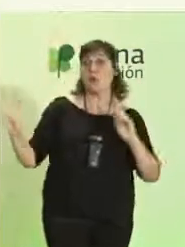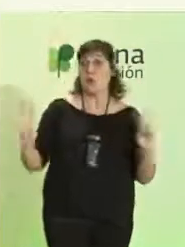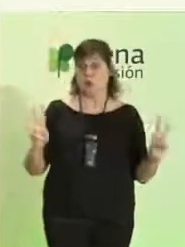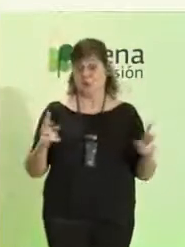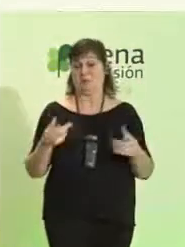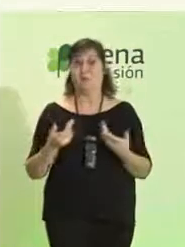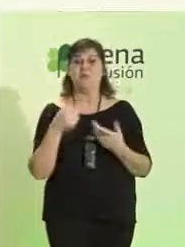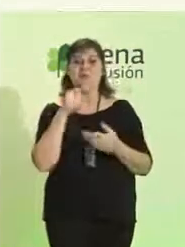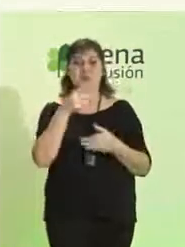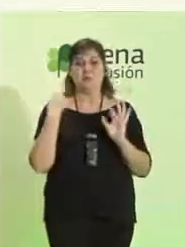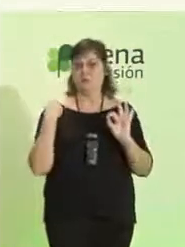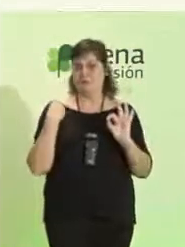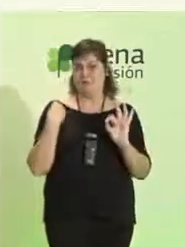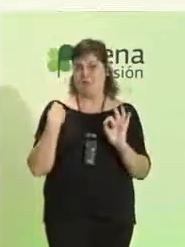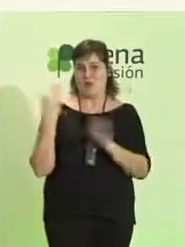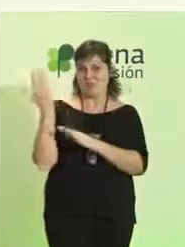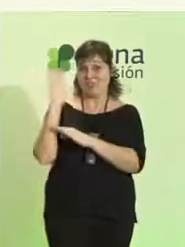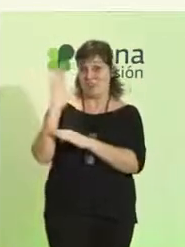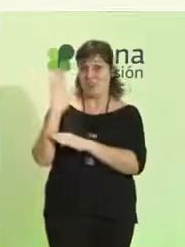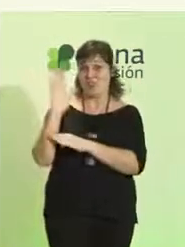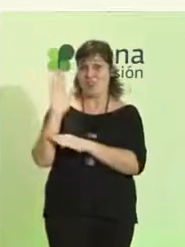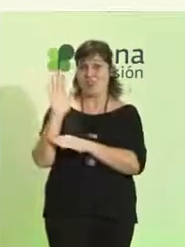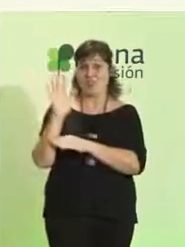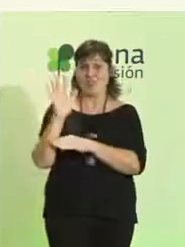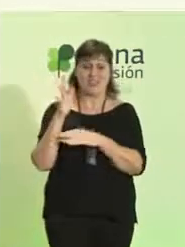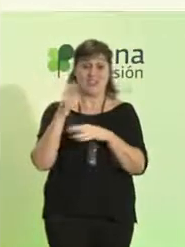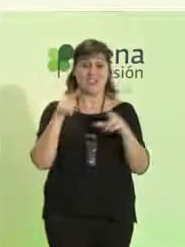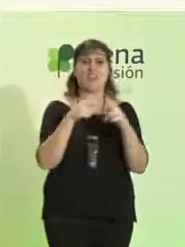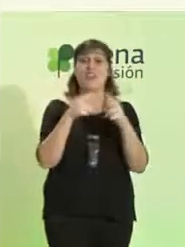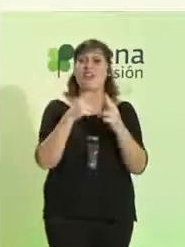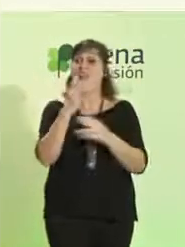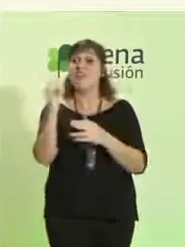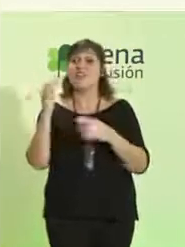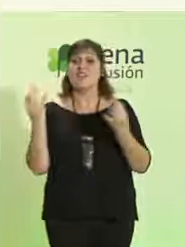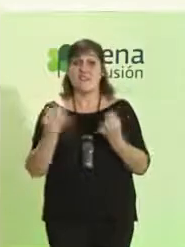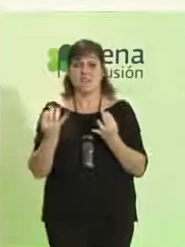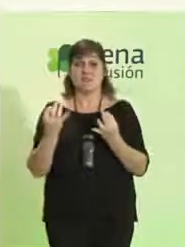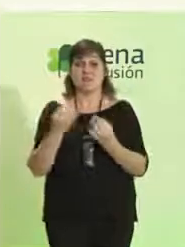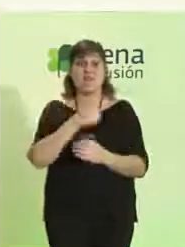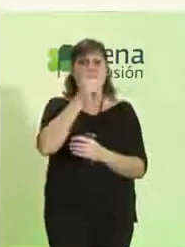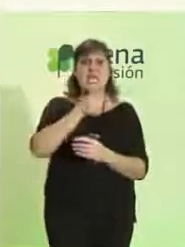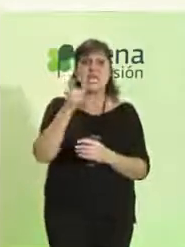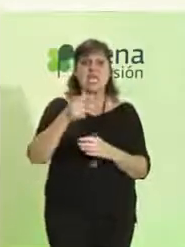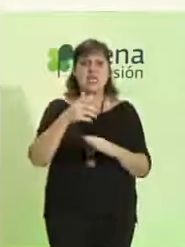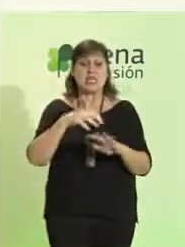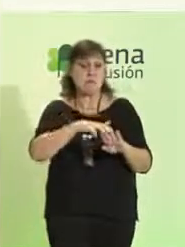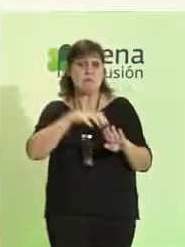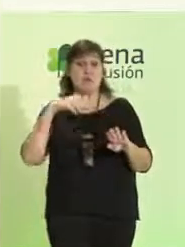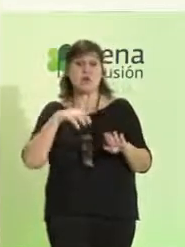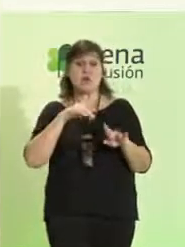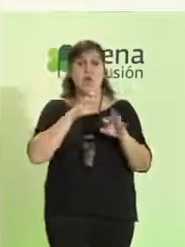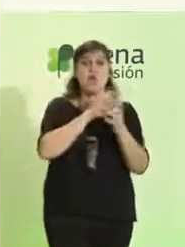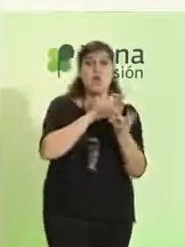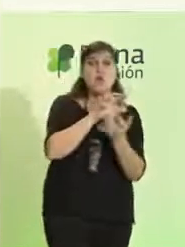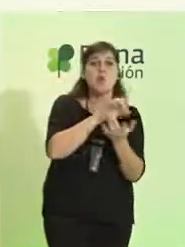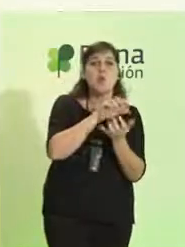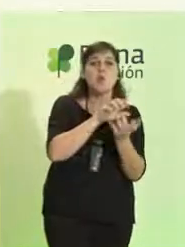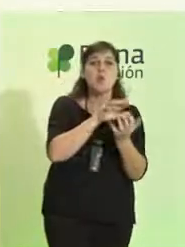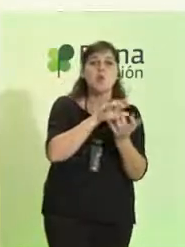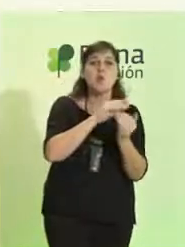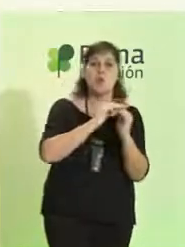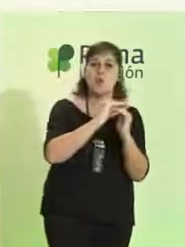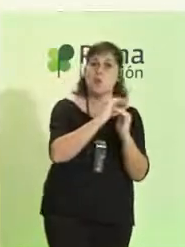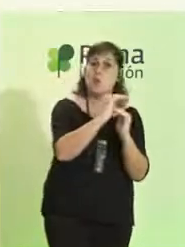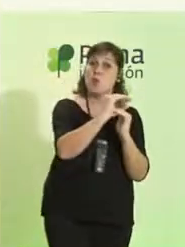Pues esto es una viva imagen de lo que pasa en la sociedad de hoy. Hay gente, una gran masa que suena... Pero de